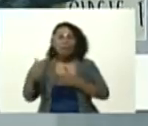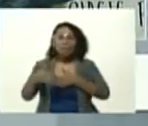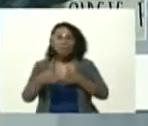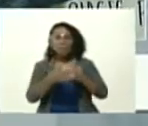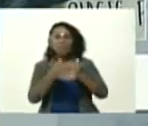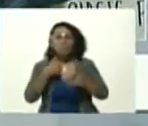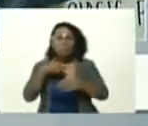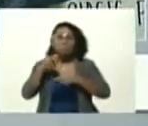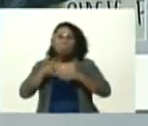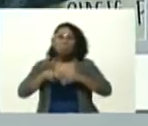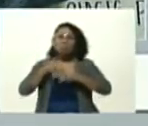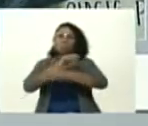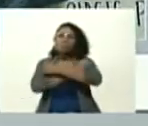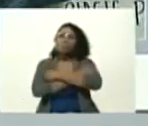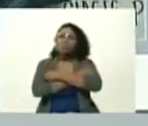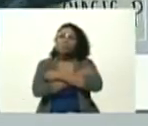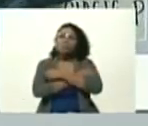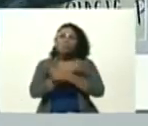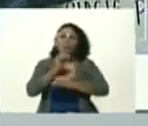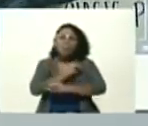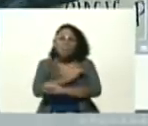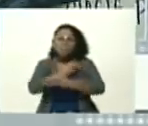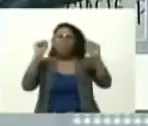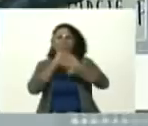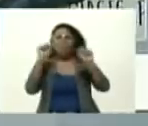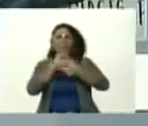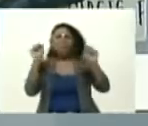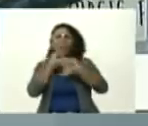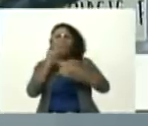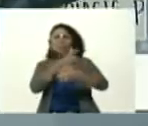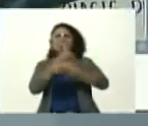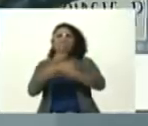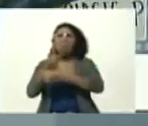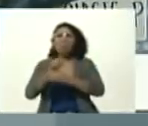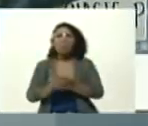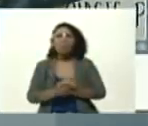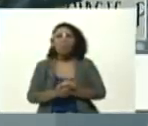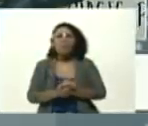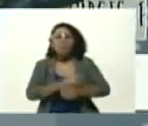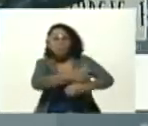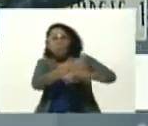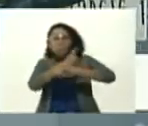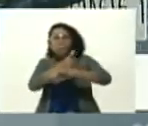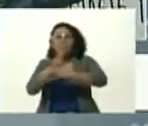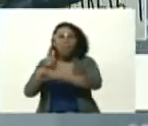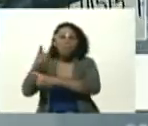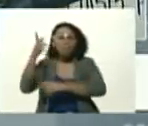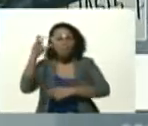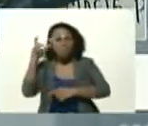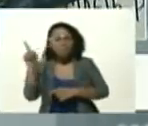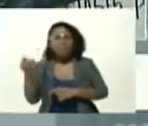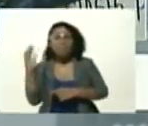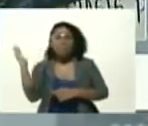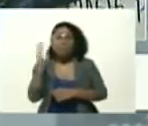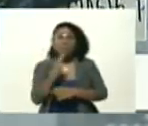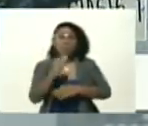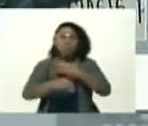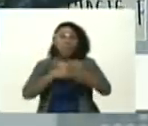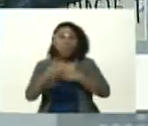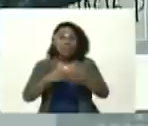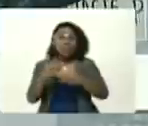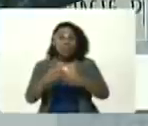ahí. Cuando sonó pum, pum, pum, pum, pum, pum, pum, pum, pum, plomo. Y venían como